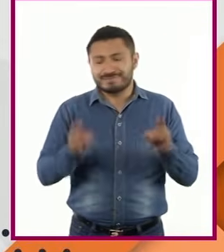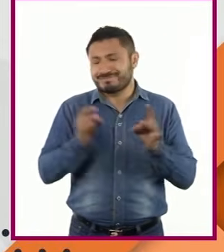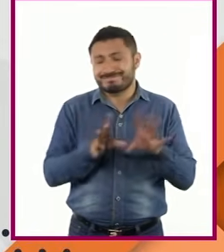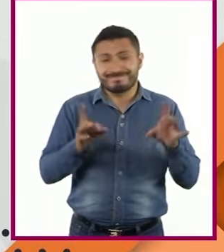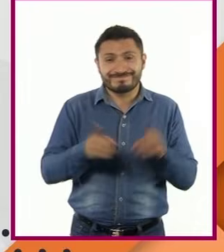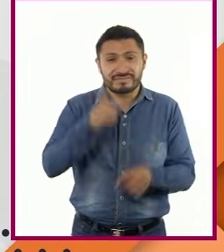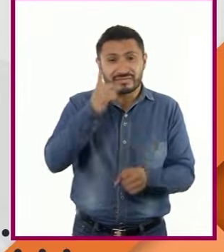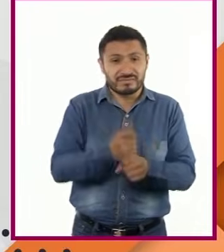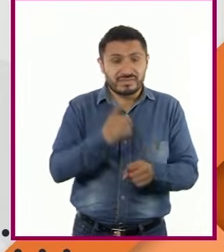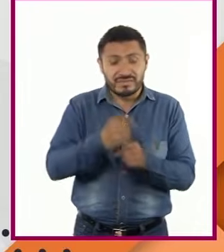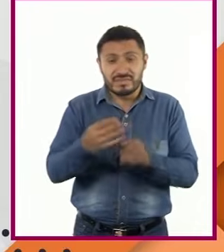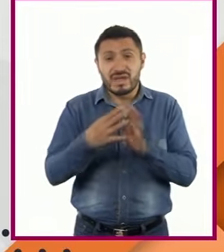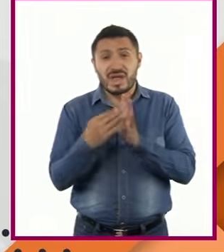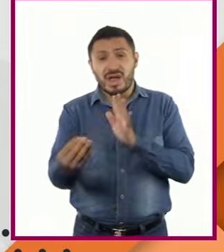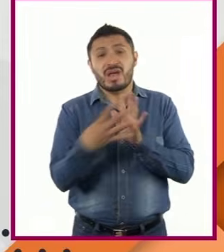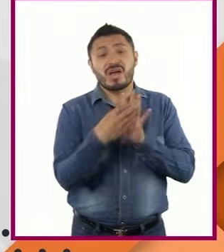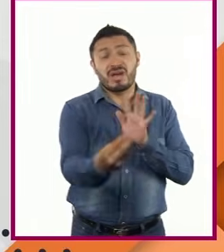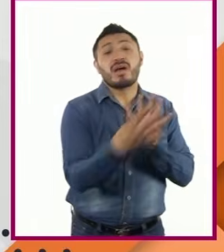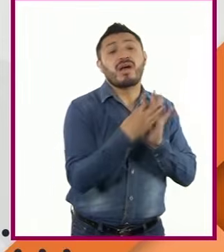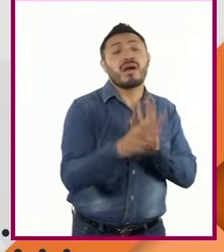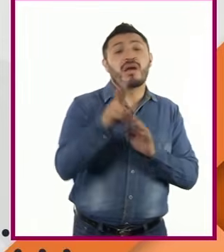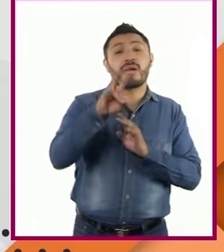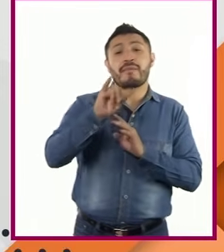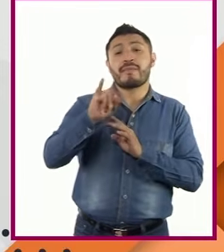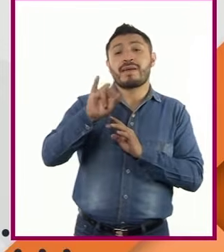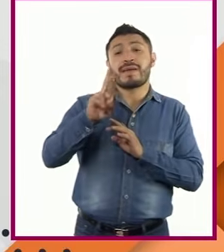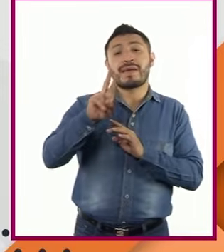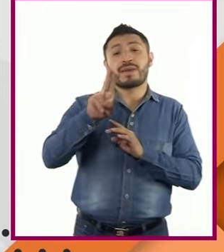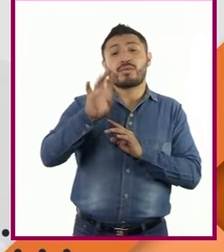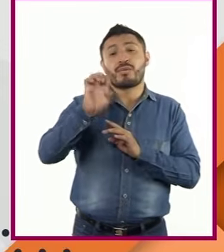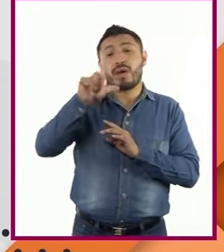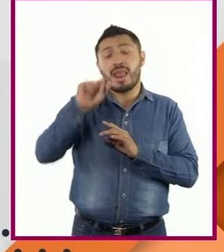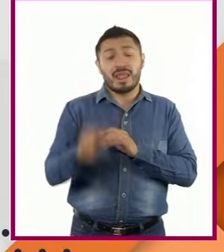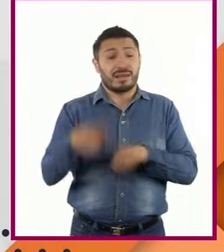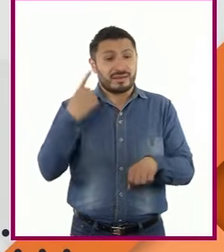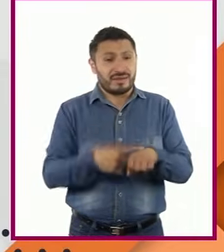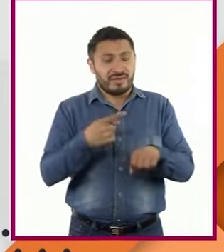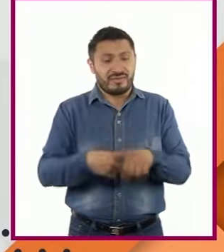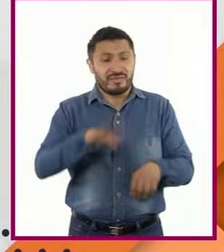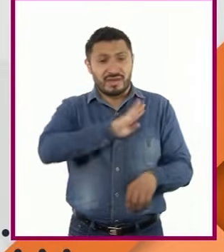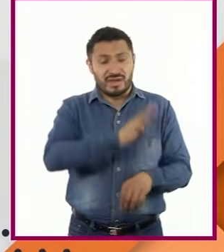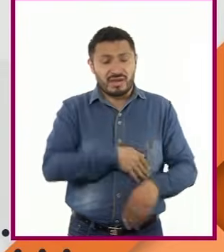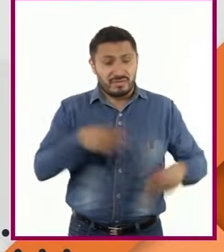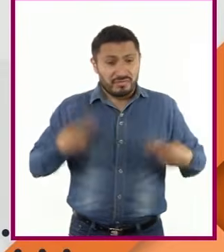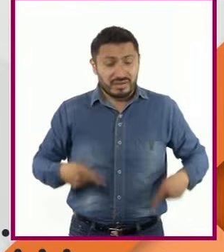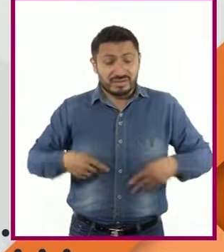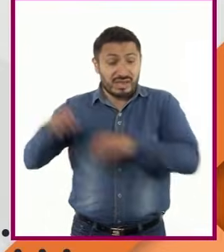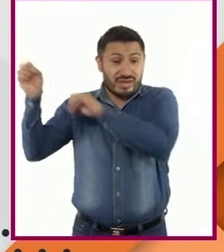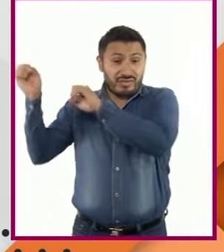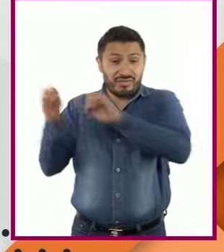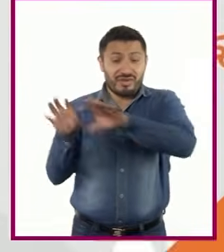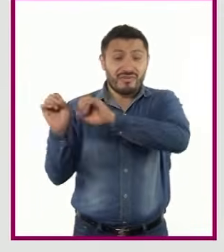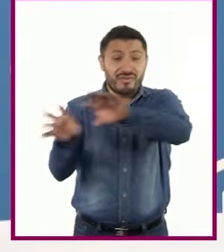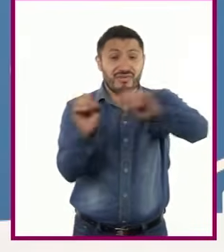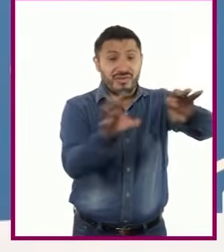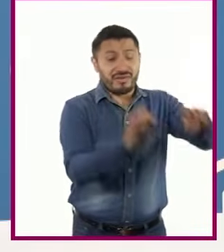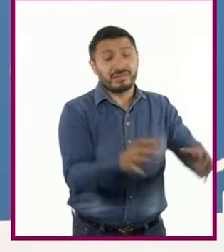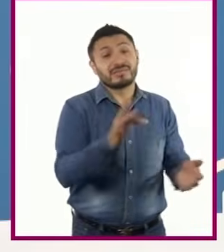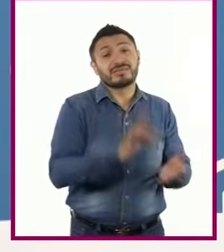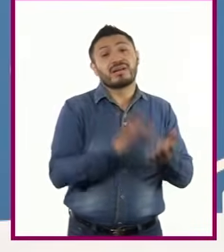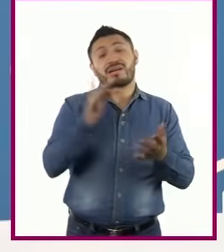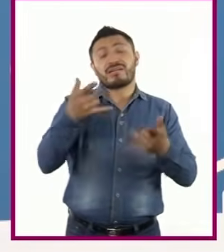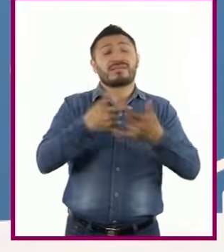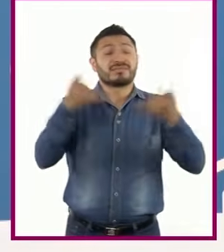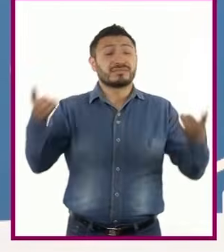la primera epidemia de viruela, enfermedad traída por los españoles. Gracias a las crónicas de la